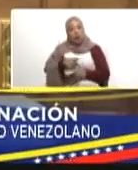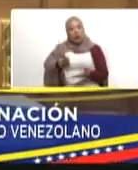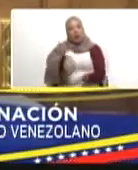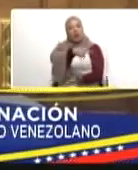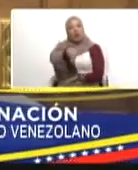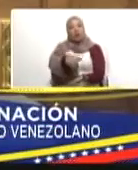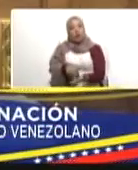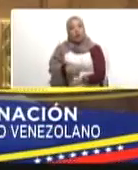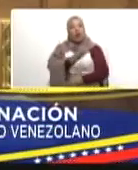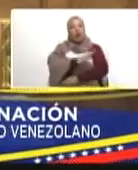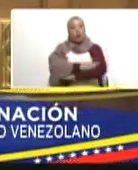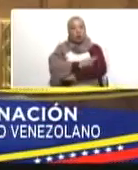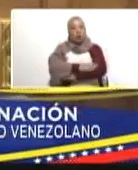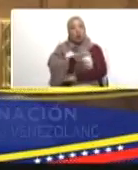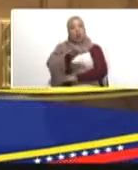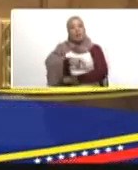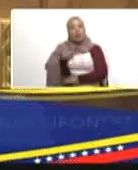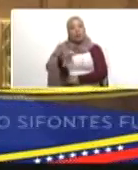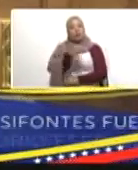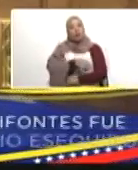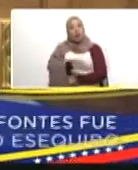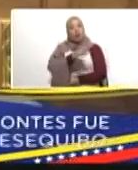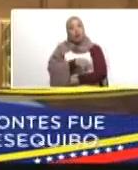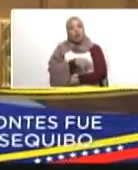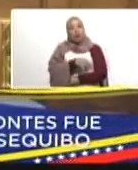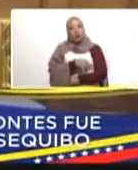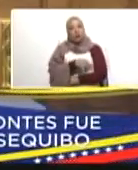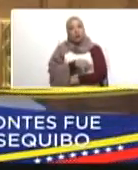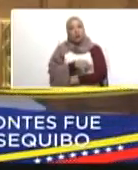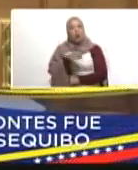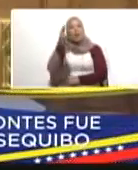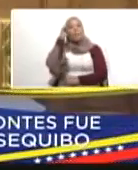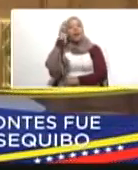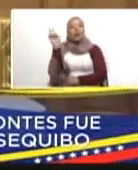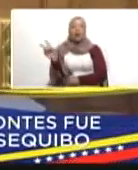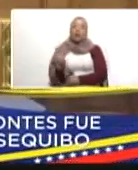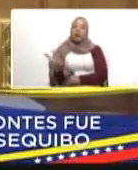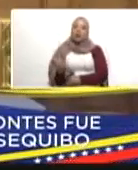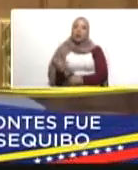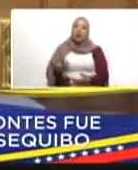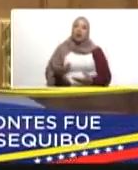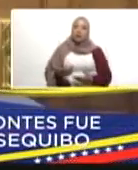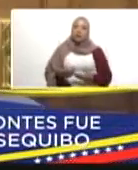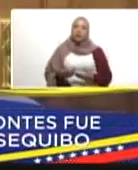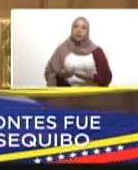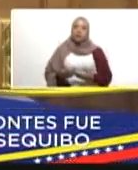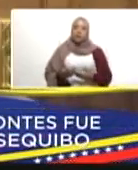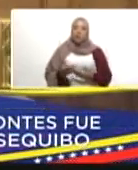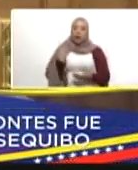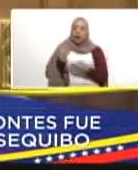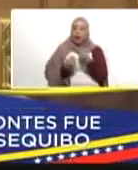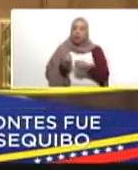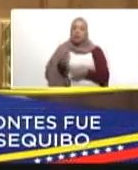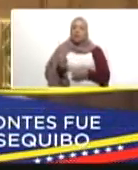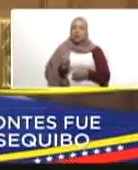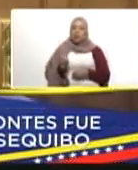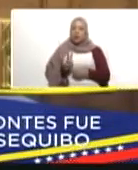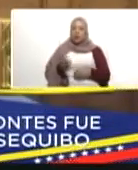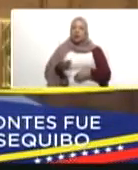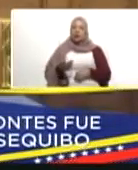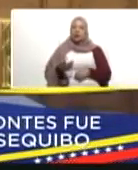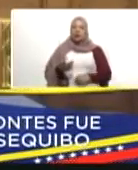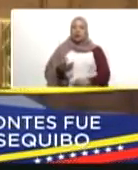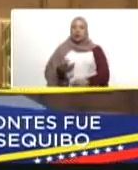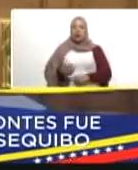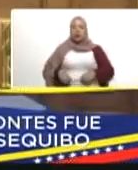Ciudadana es que es hecha con mente venezolana madin Venezuela no es el